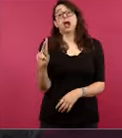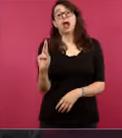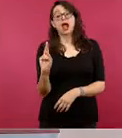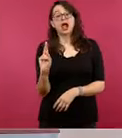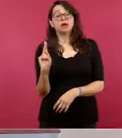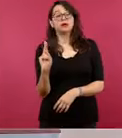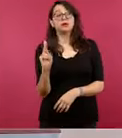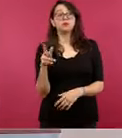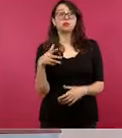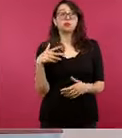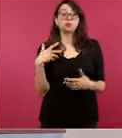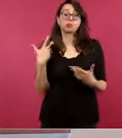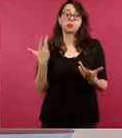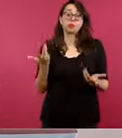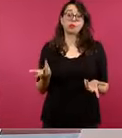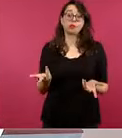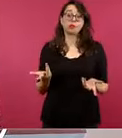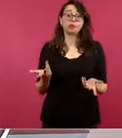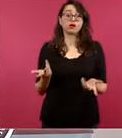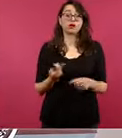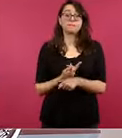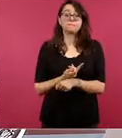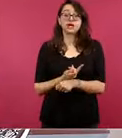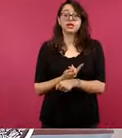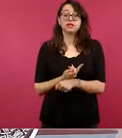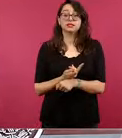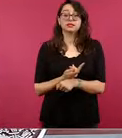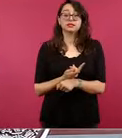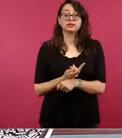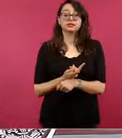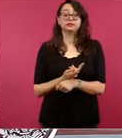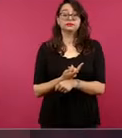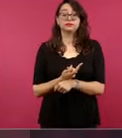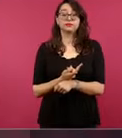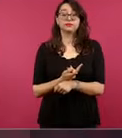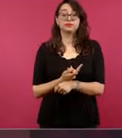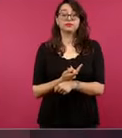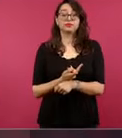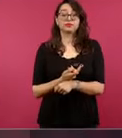solo castigaba cuando se usaba